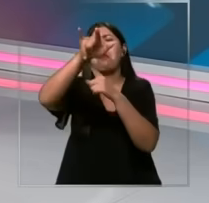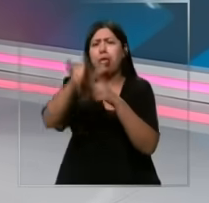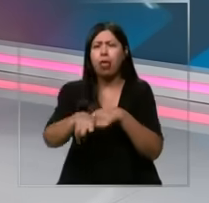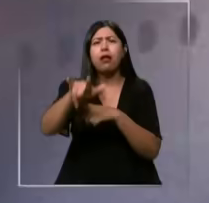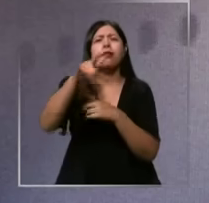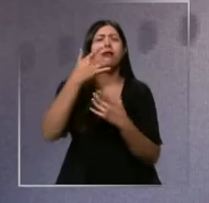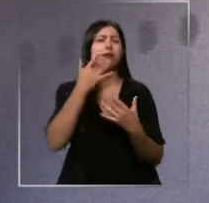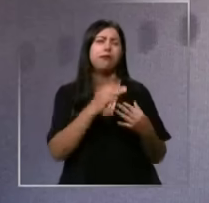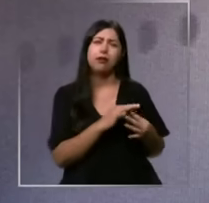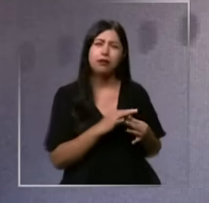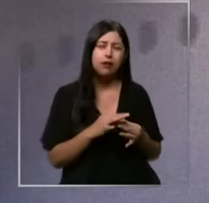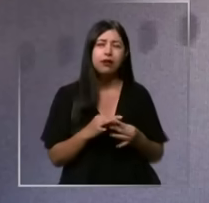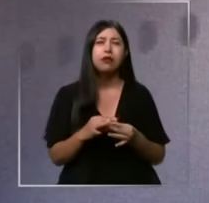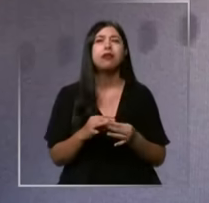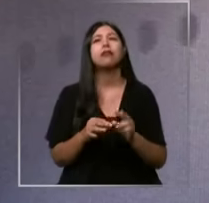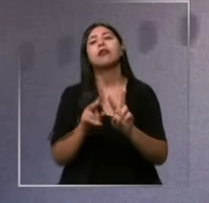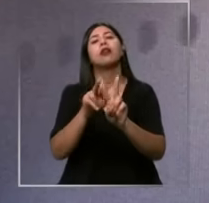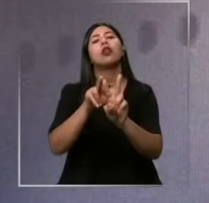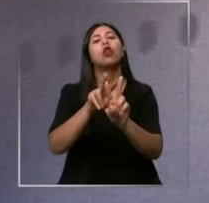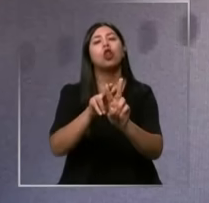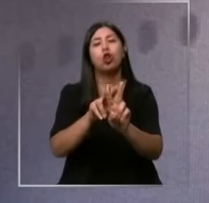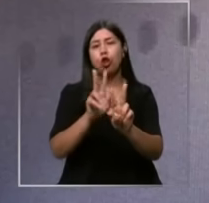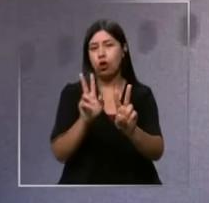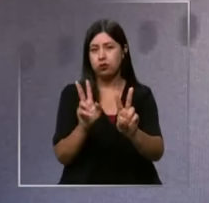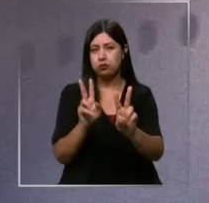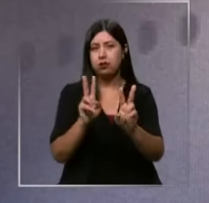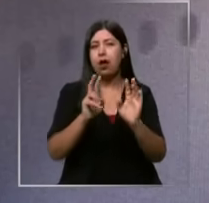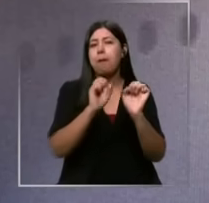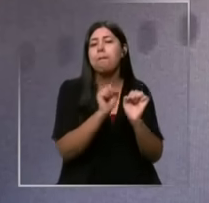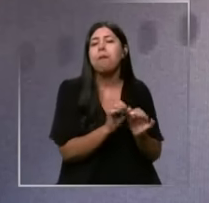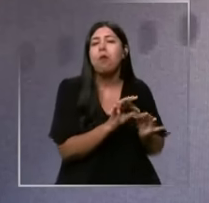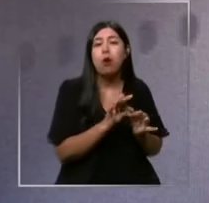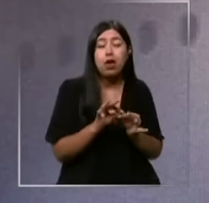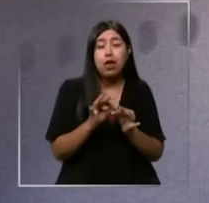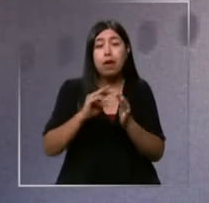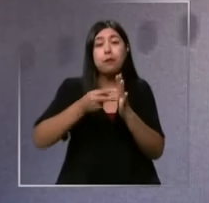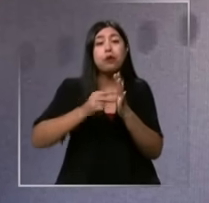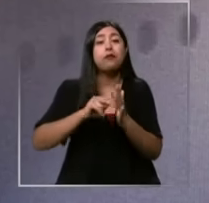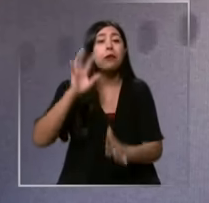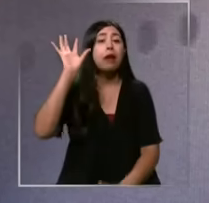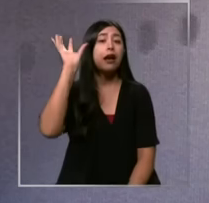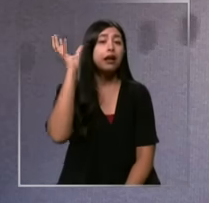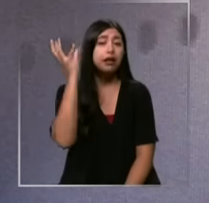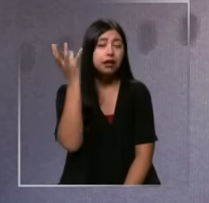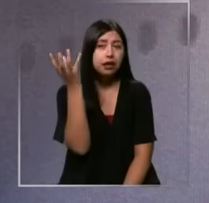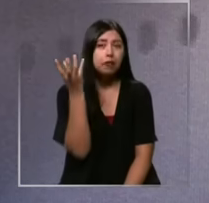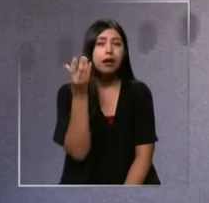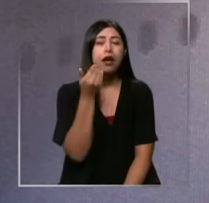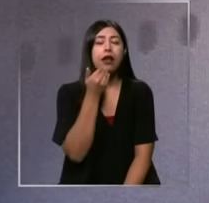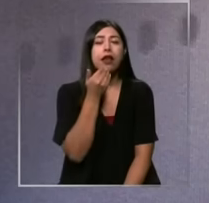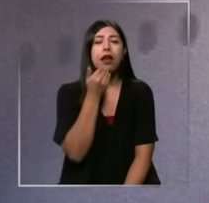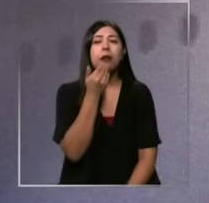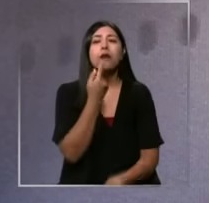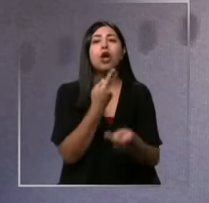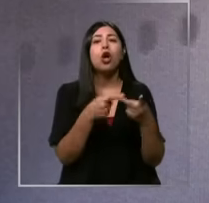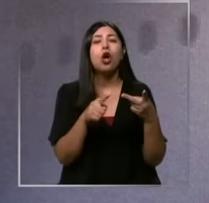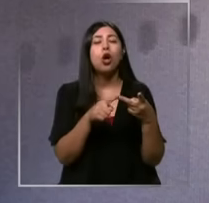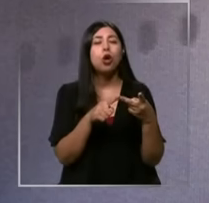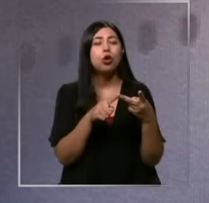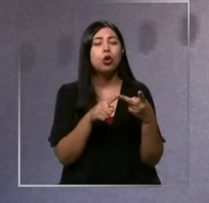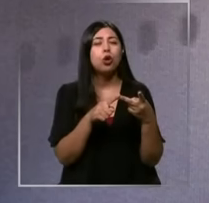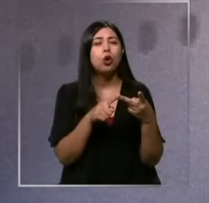dos razones, dos posibilidades. Una, que sea un problema climático solamente, y otro, que sea un problema de